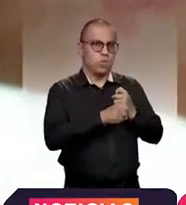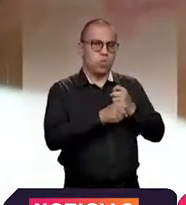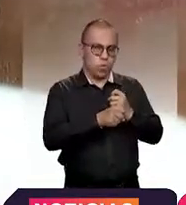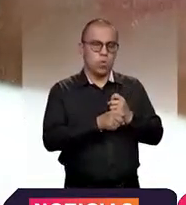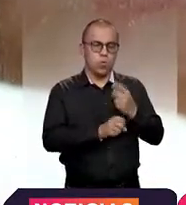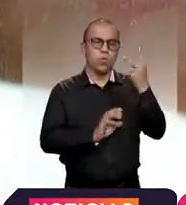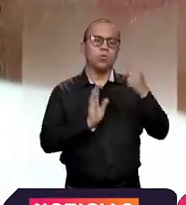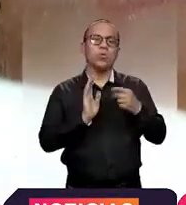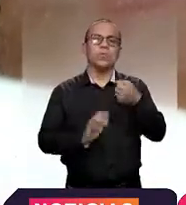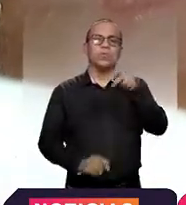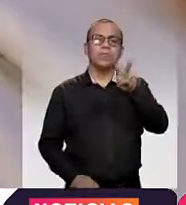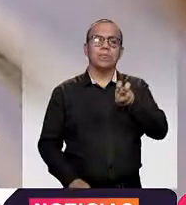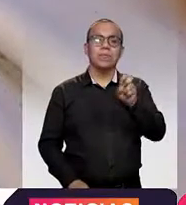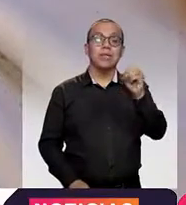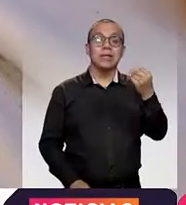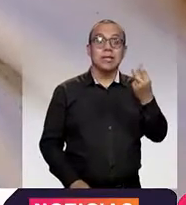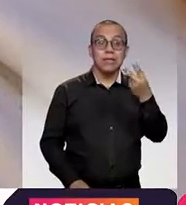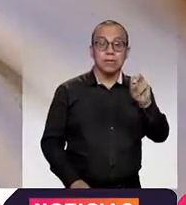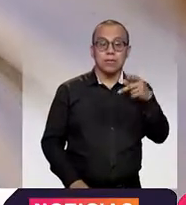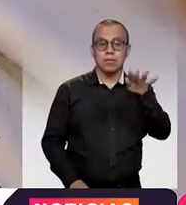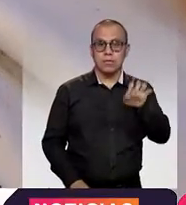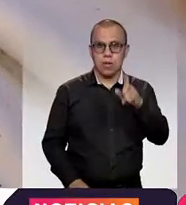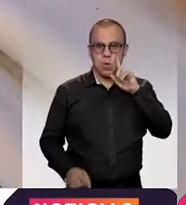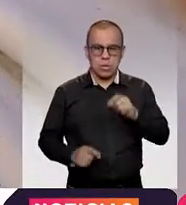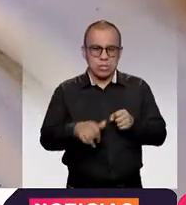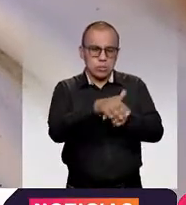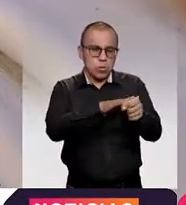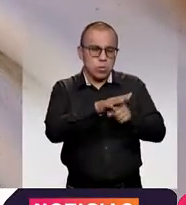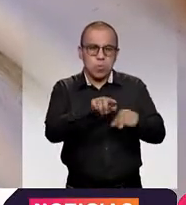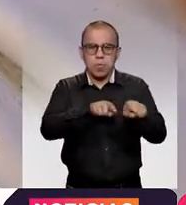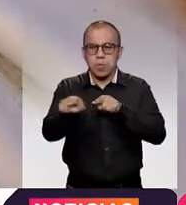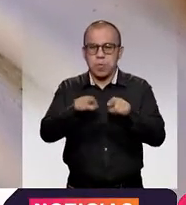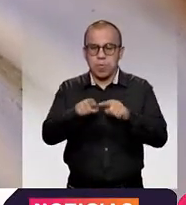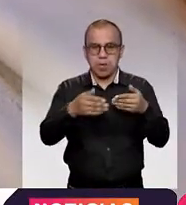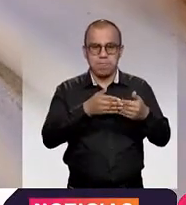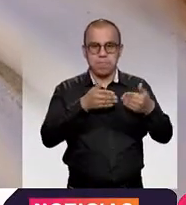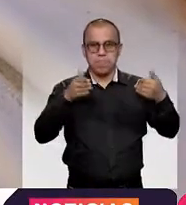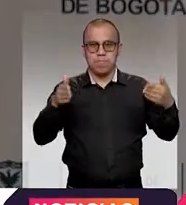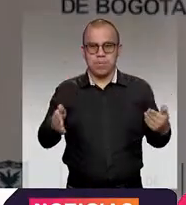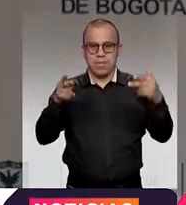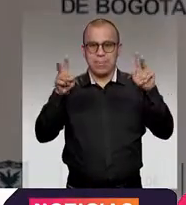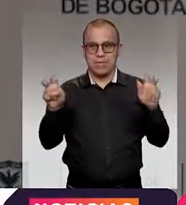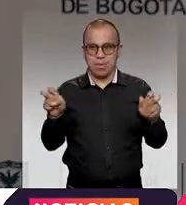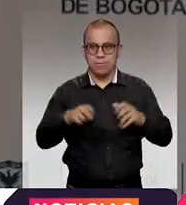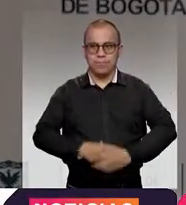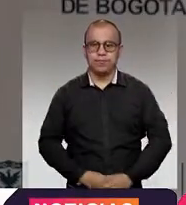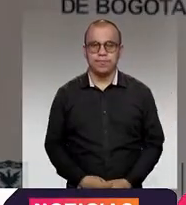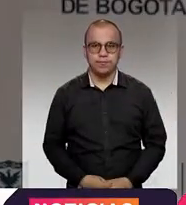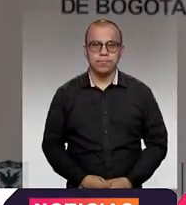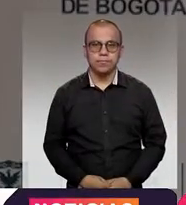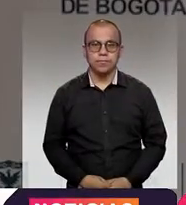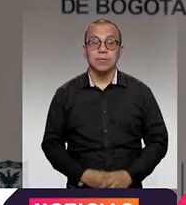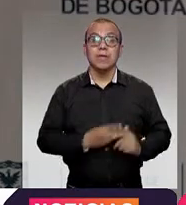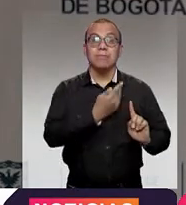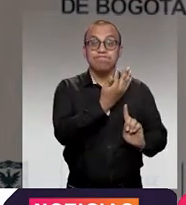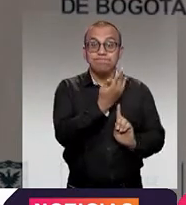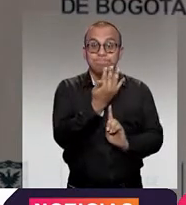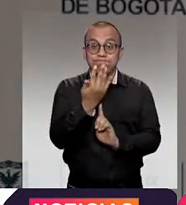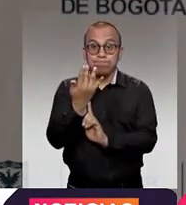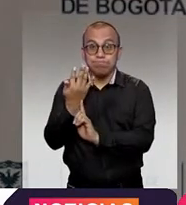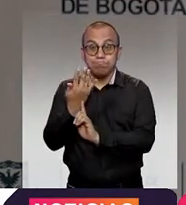el 46,2% del total de los casos ocurridos durante la temporada navideña. El prender velas para